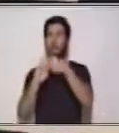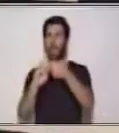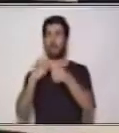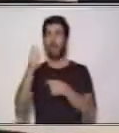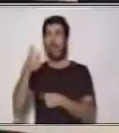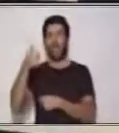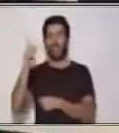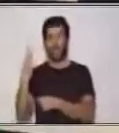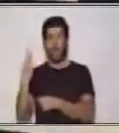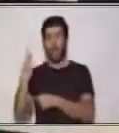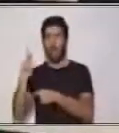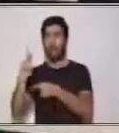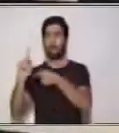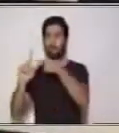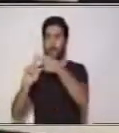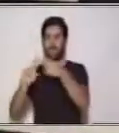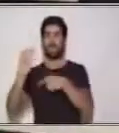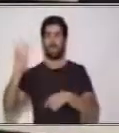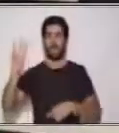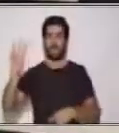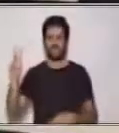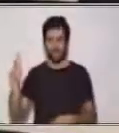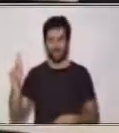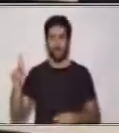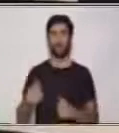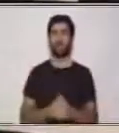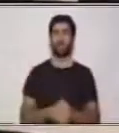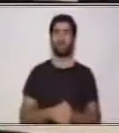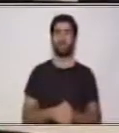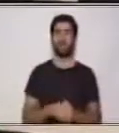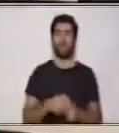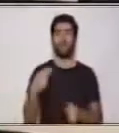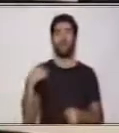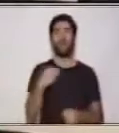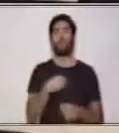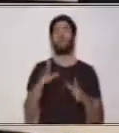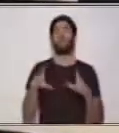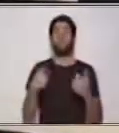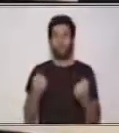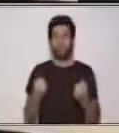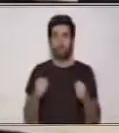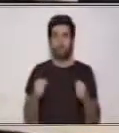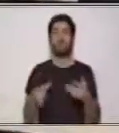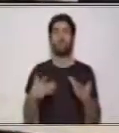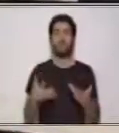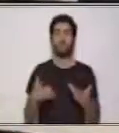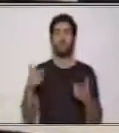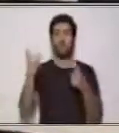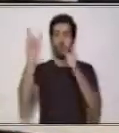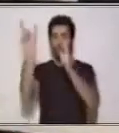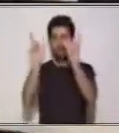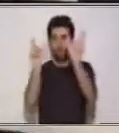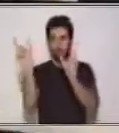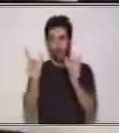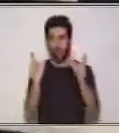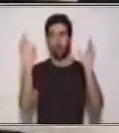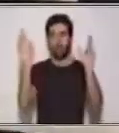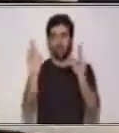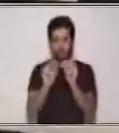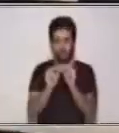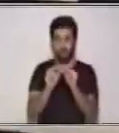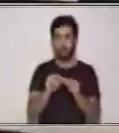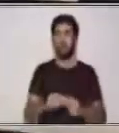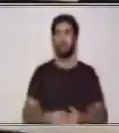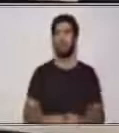Vamos a agrupar entonces ahora. Vamos a agrupar, lo primero es reconocer aquellos factores comunes y vamos